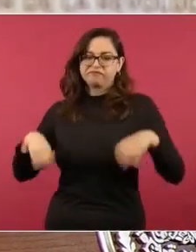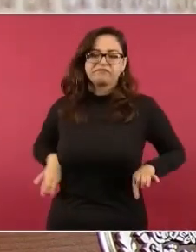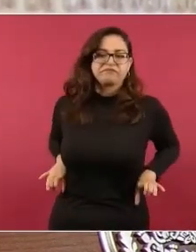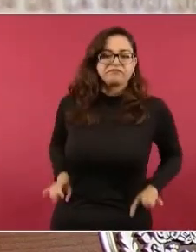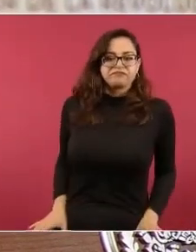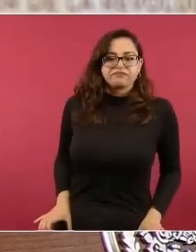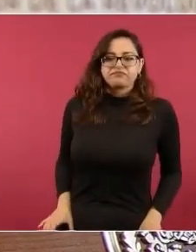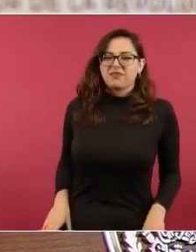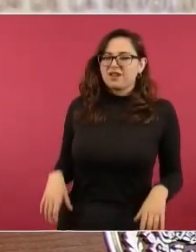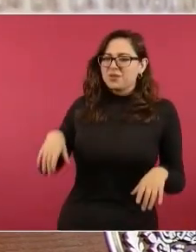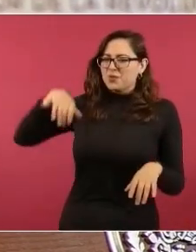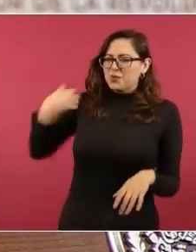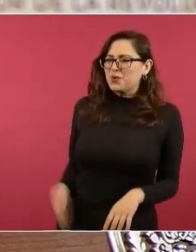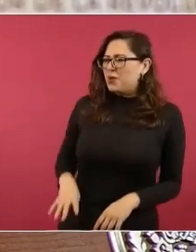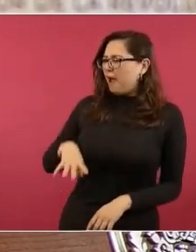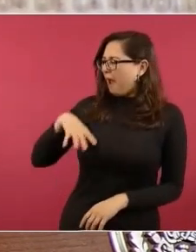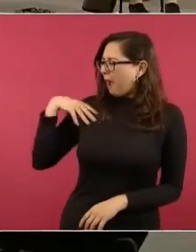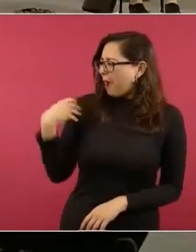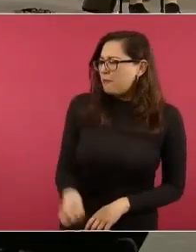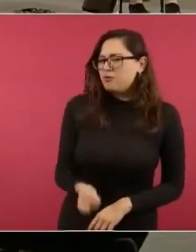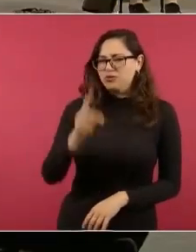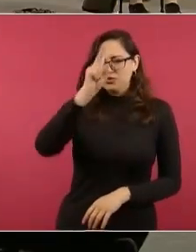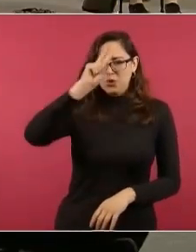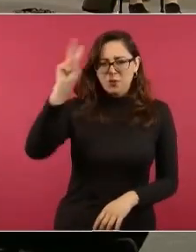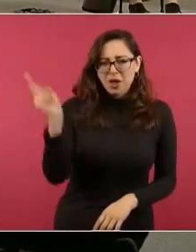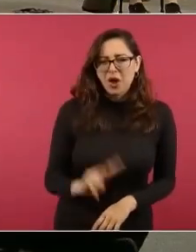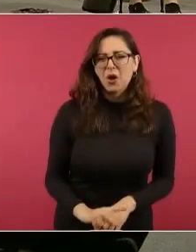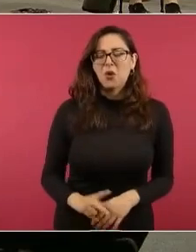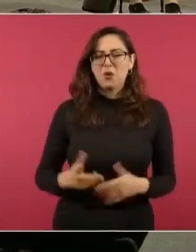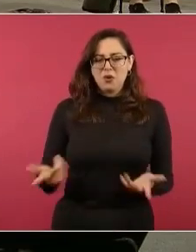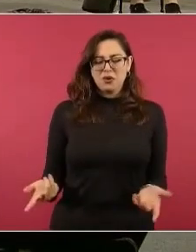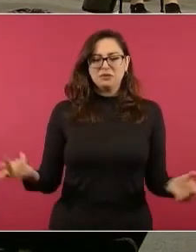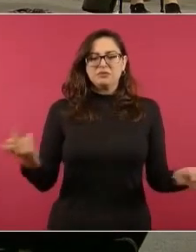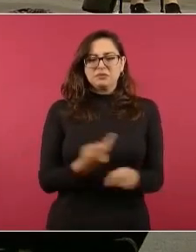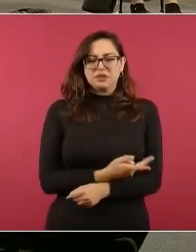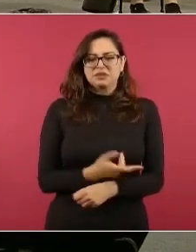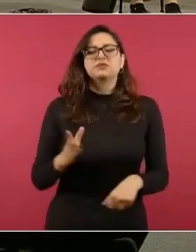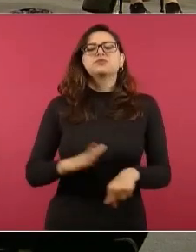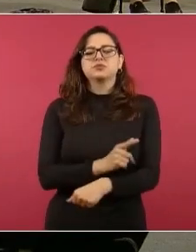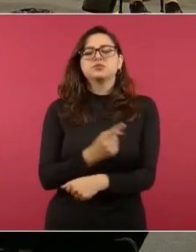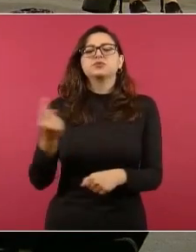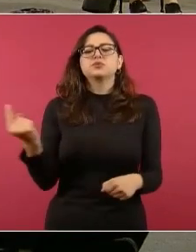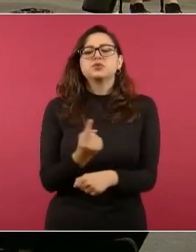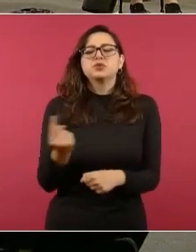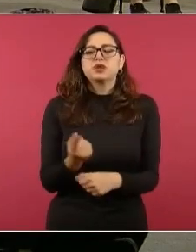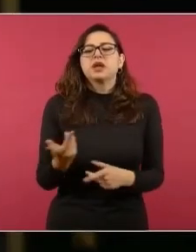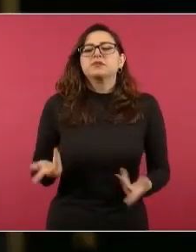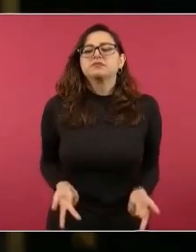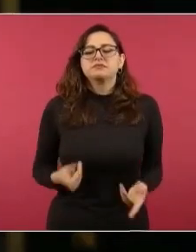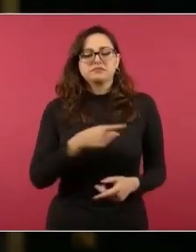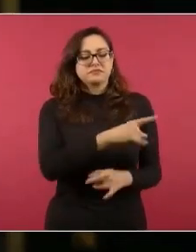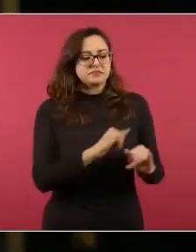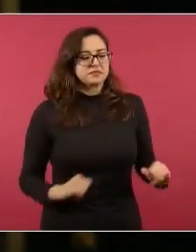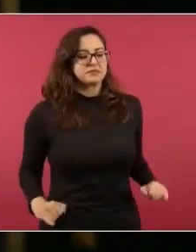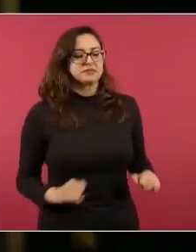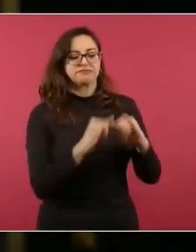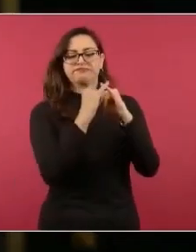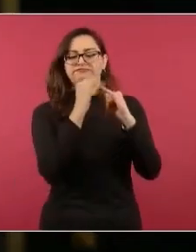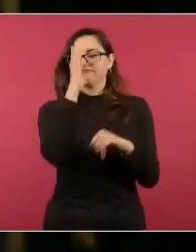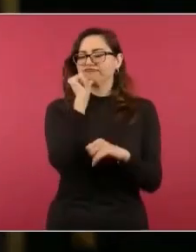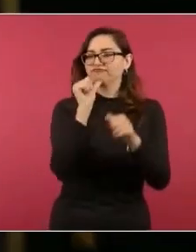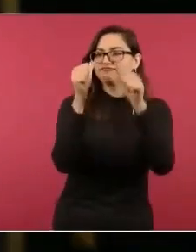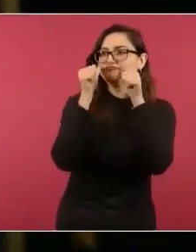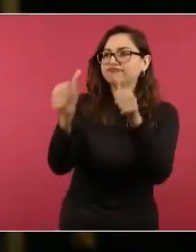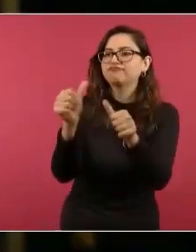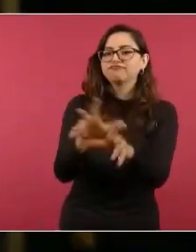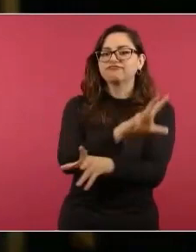abusos y este tipo de situaciones se dan también porque de momento la institución se queda corta.